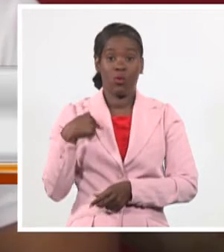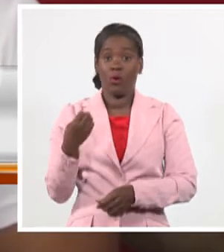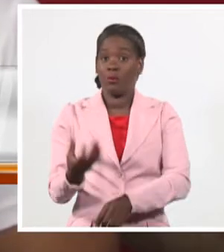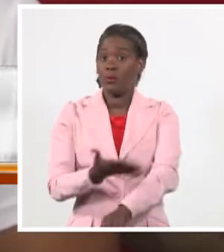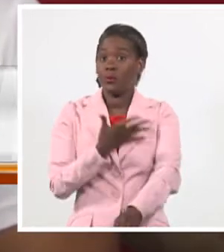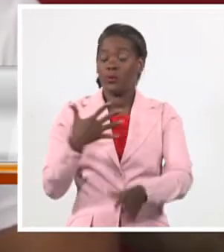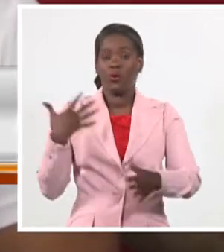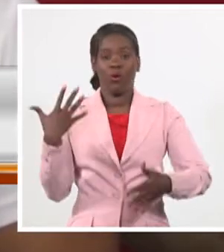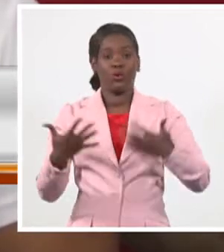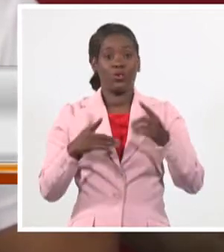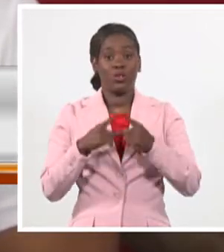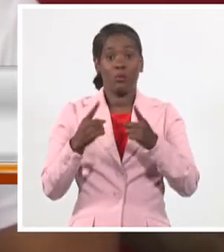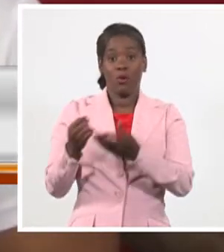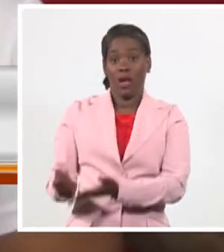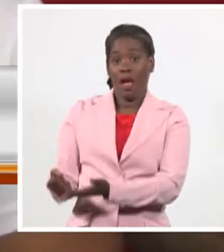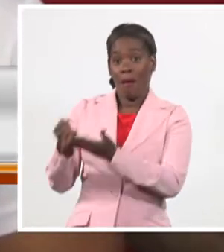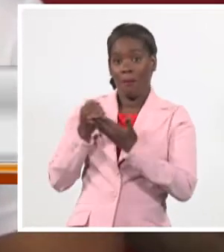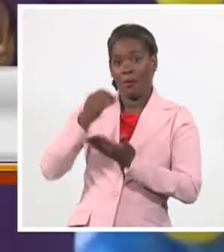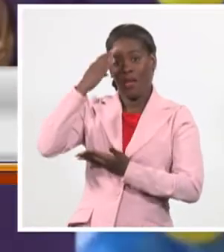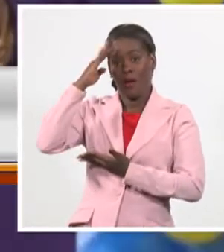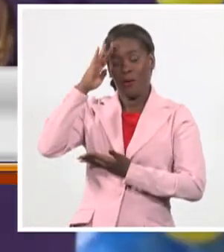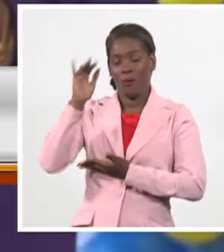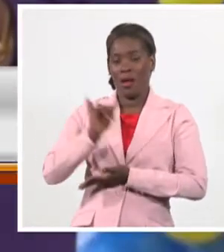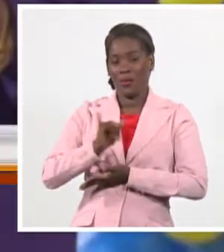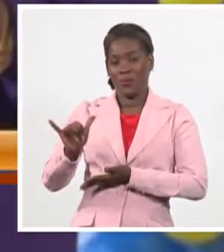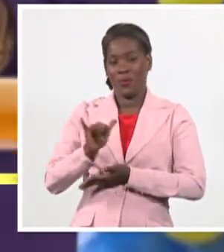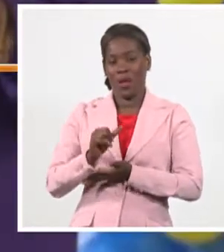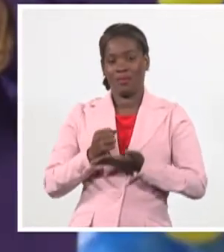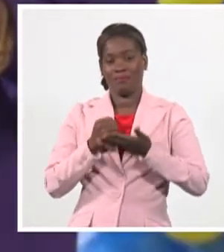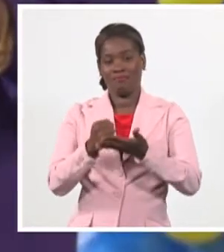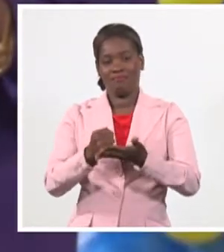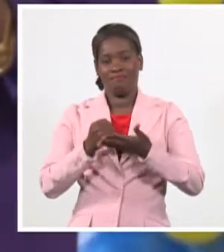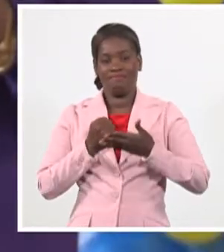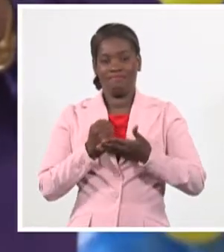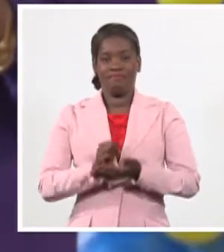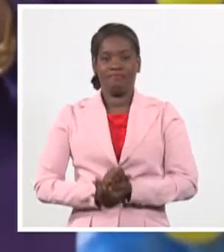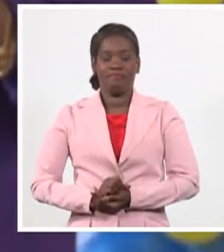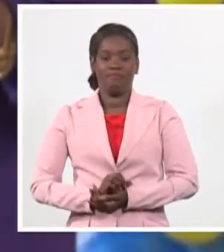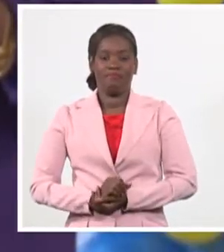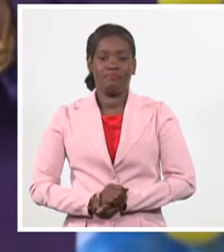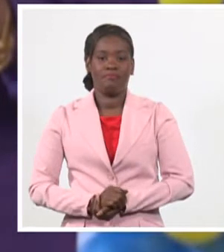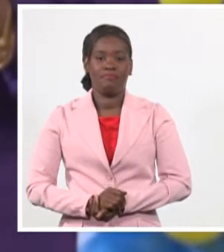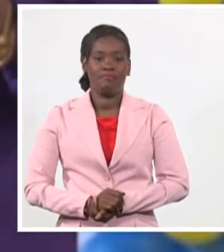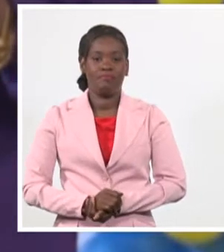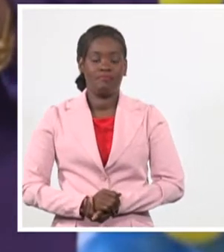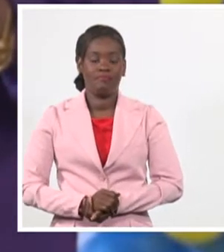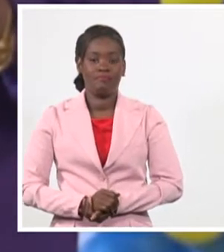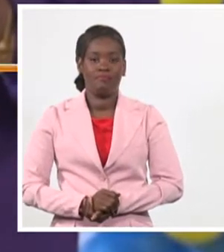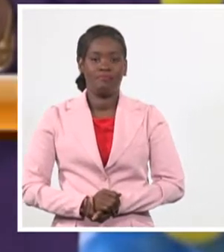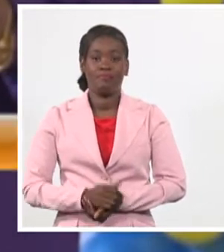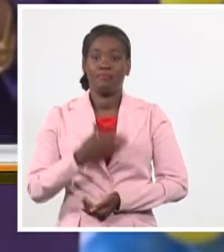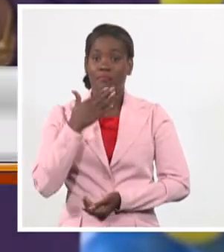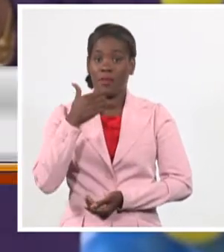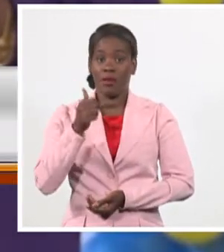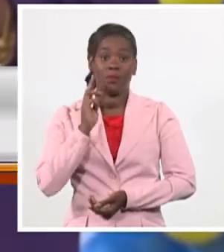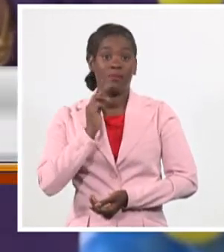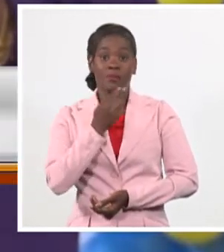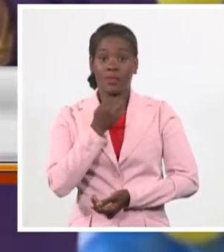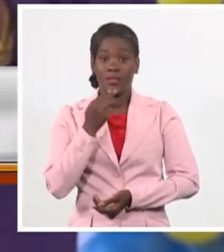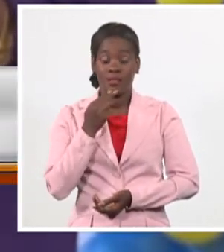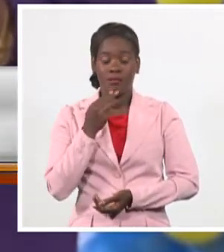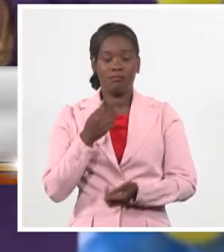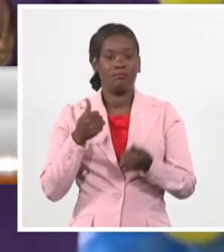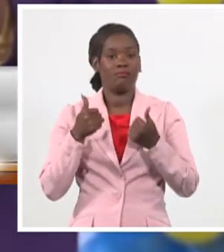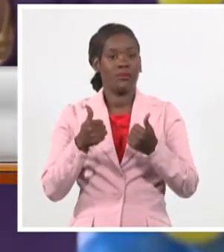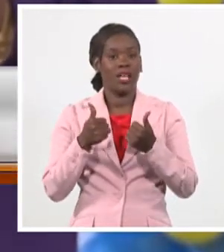parte cubana también nos estén apoyando a nosotros como país. Sea la frase martiana, mejor que ser príncipe es